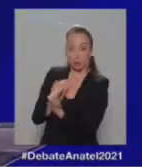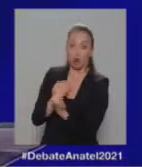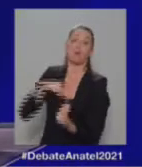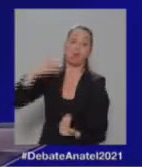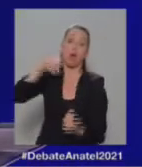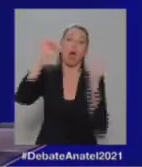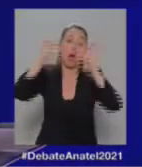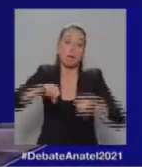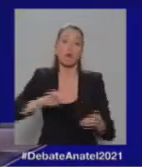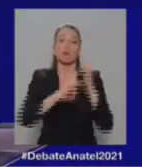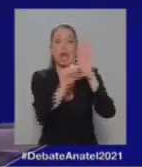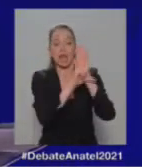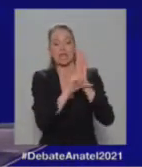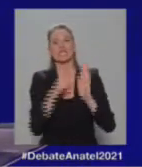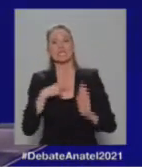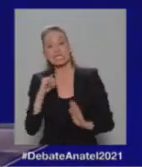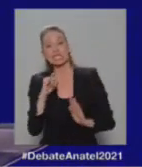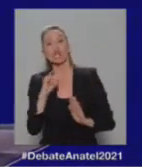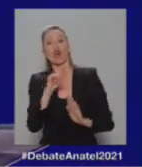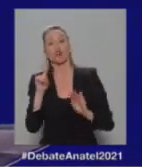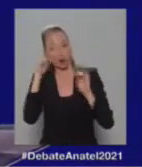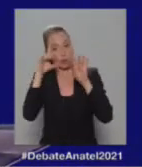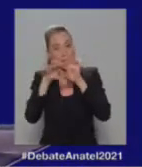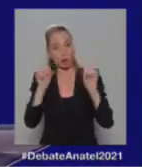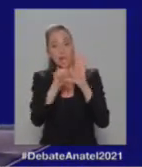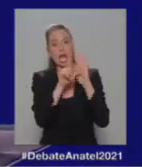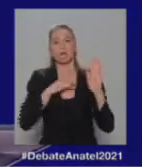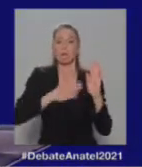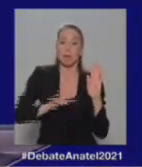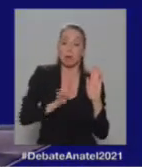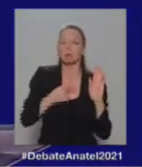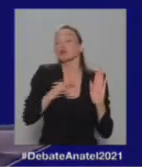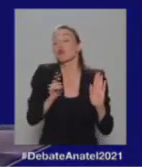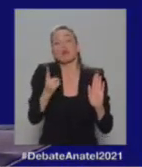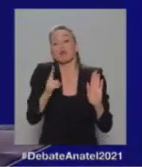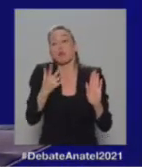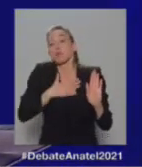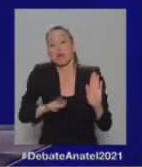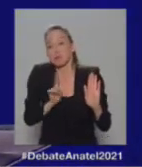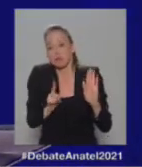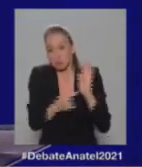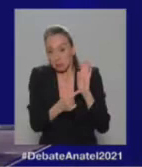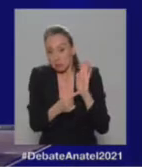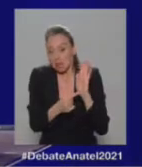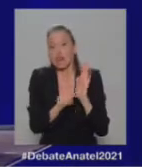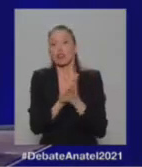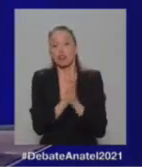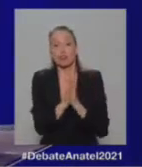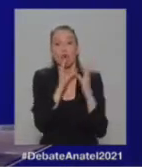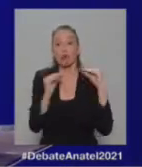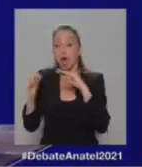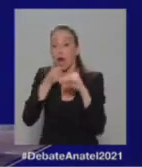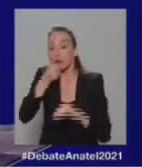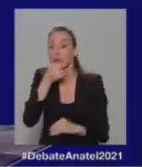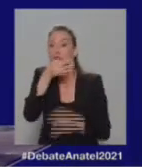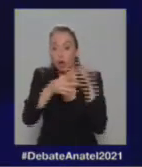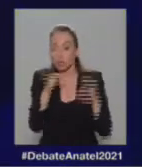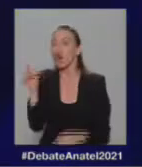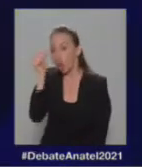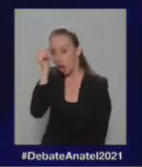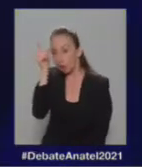lo convirtiese en presidente de la República, avalara la instalación de este tipo de centrales